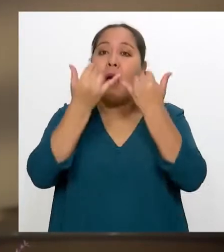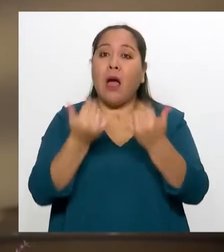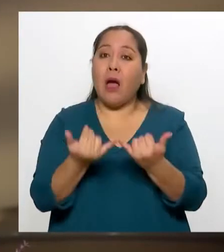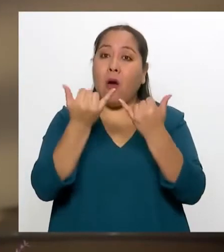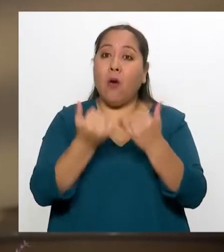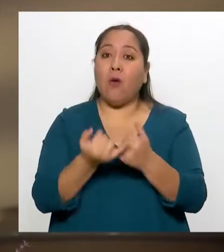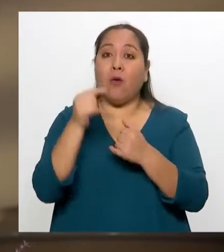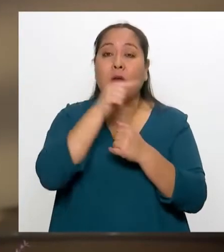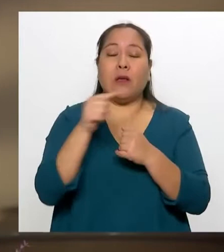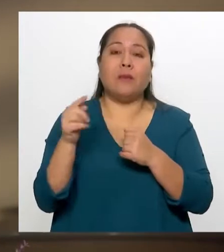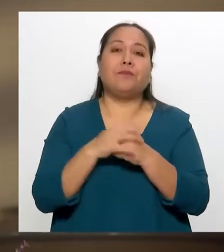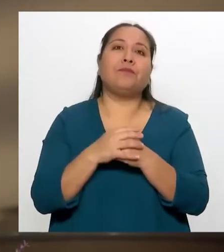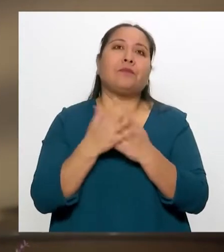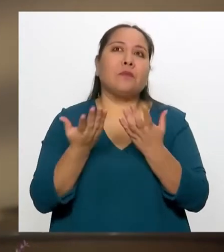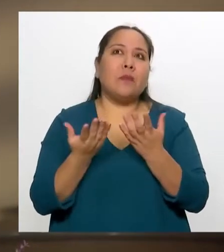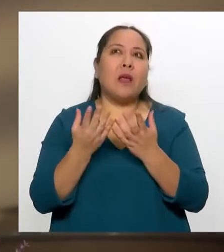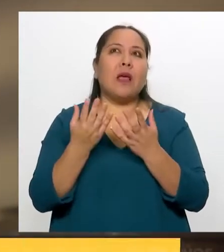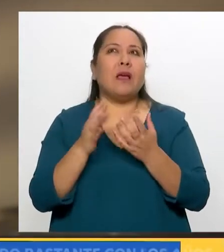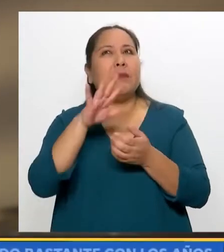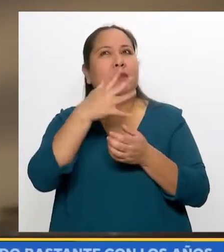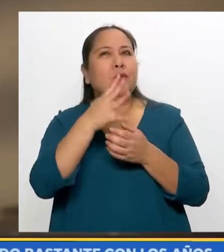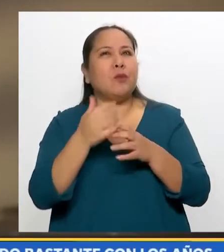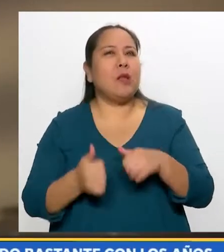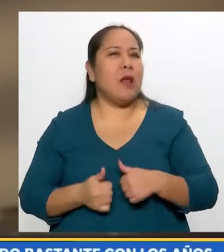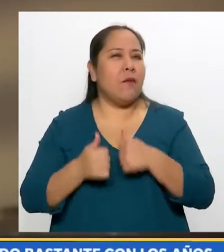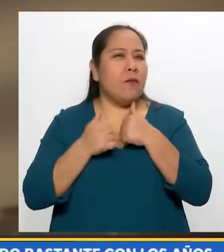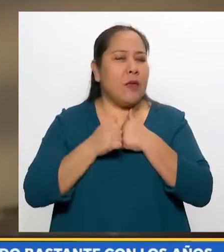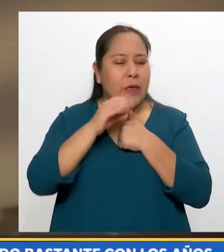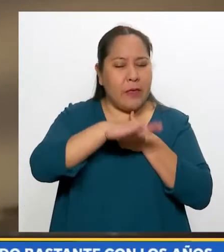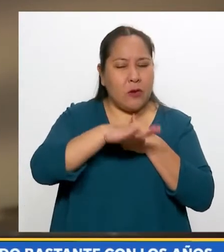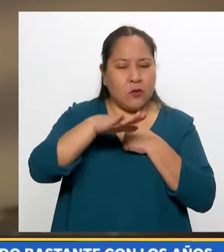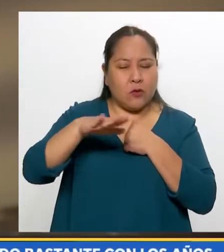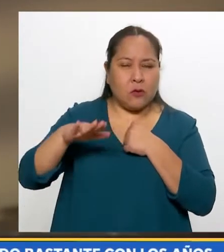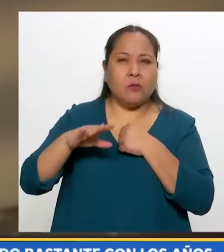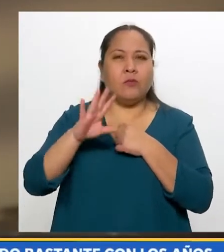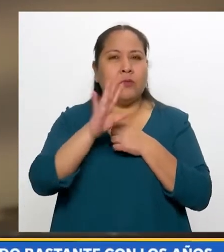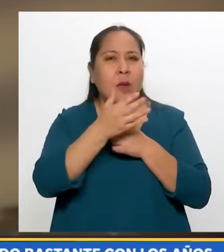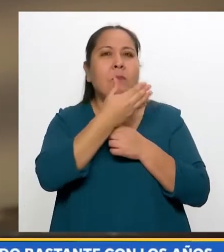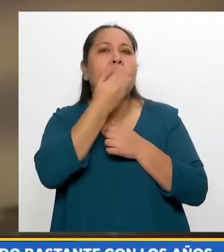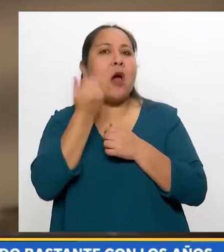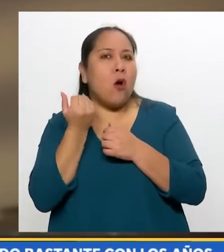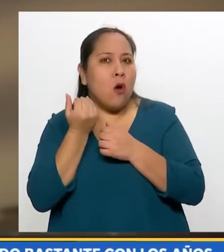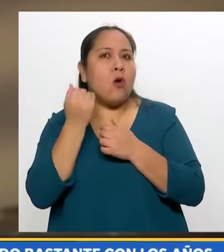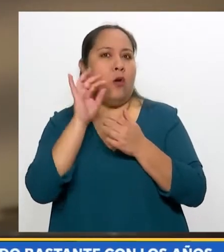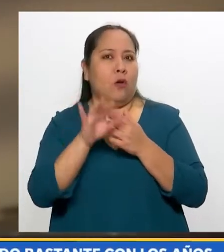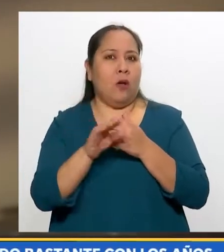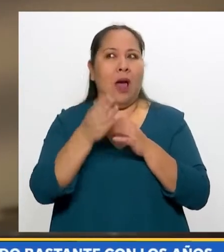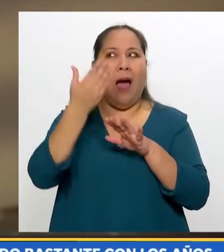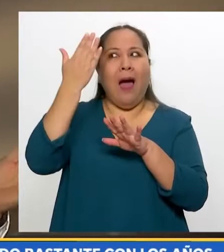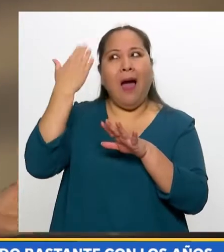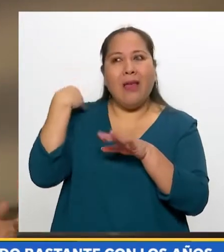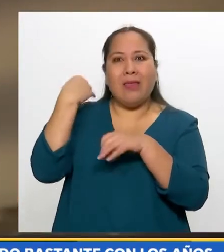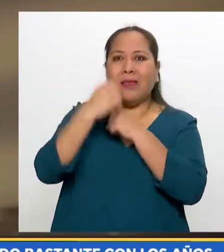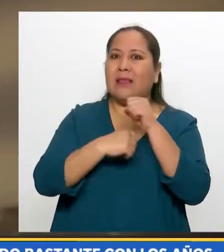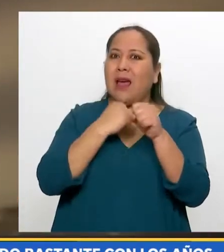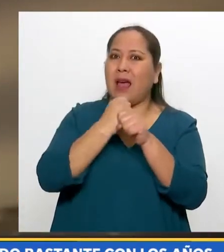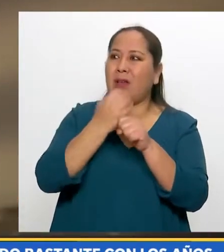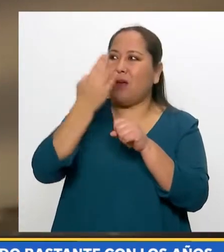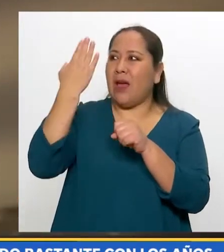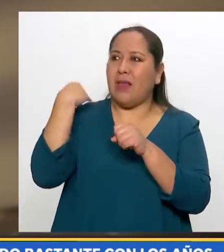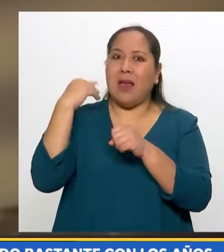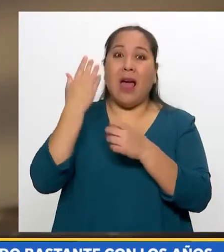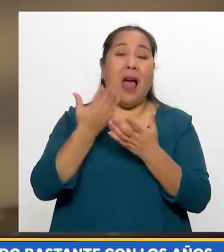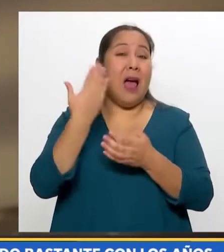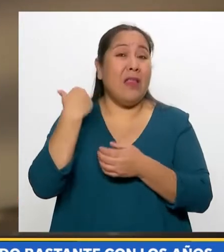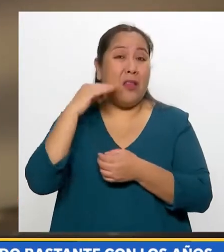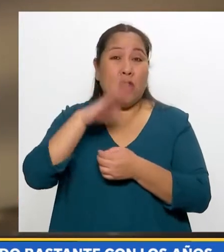Actualmente, el pronóstico de vida de estas personas, de los niños inclusive, ha mejorado bastante en relación a décadas anteriores,